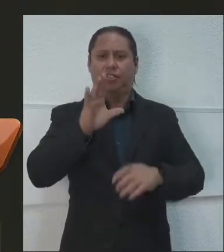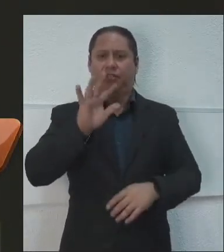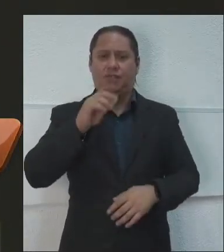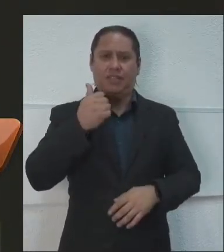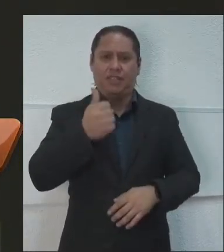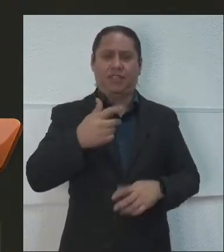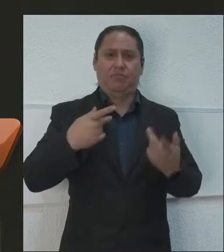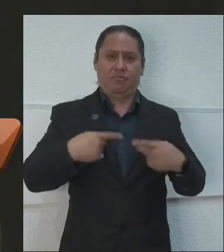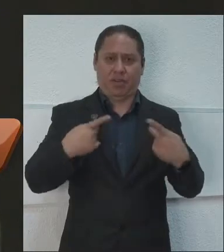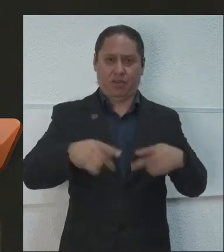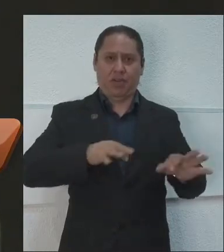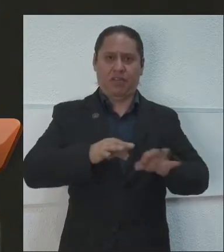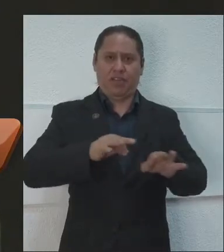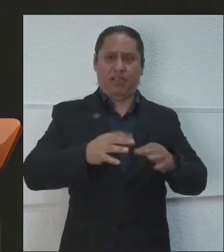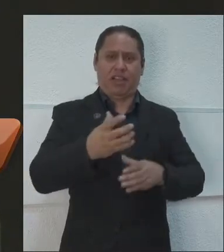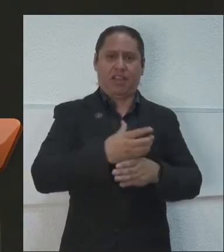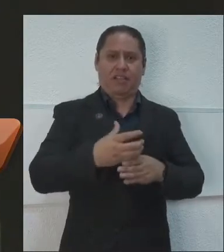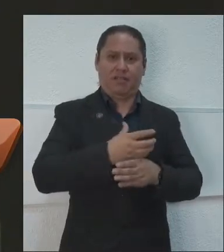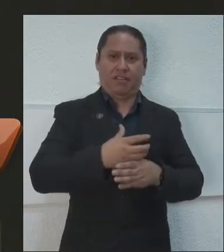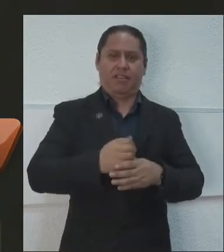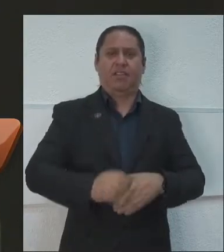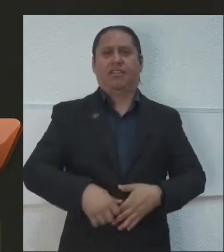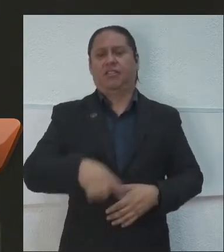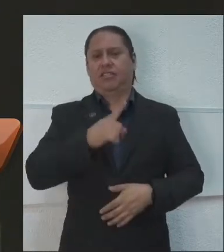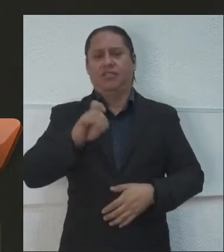180.856 productores con